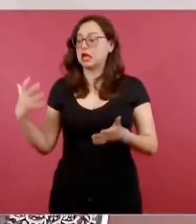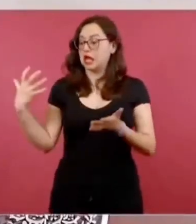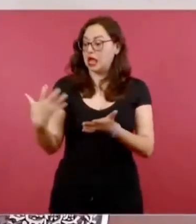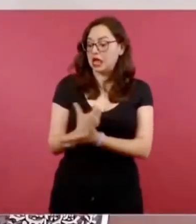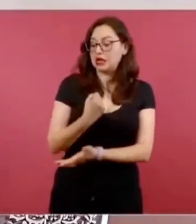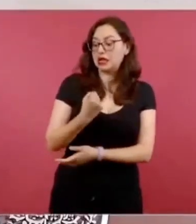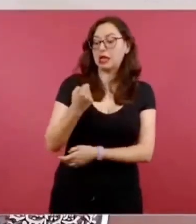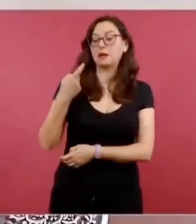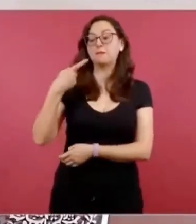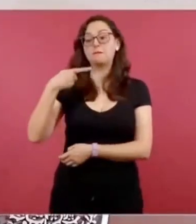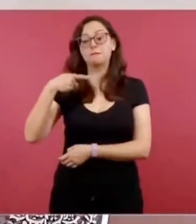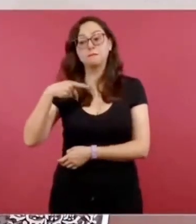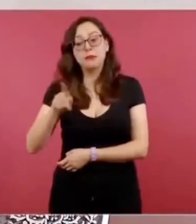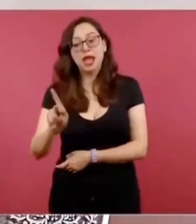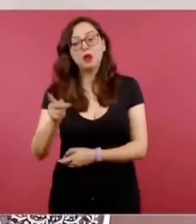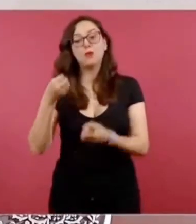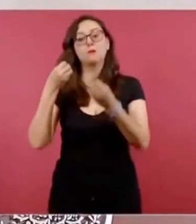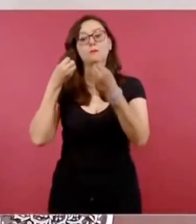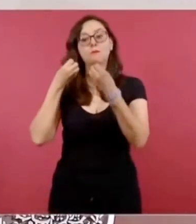en el Congreso.